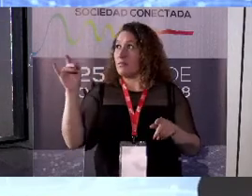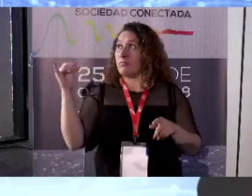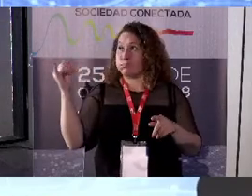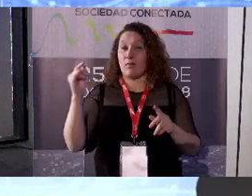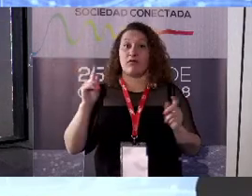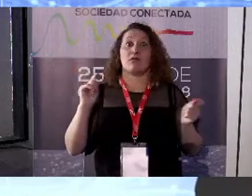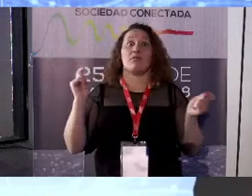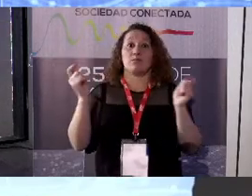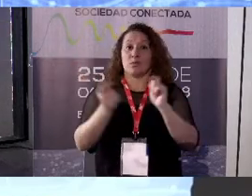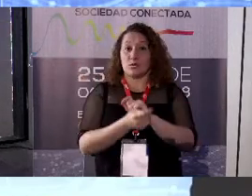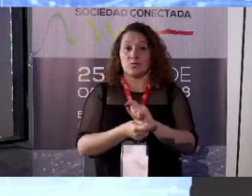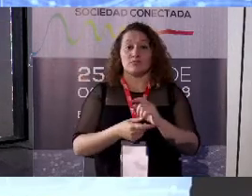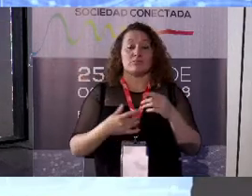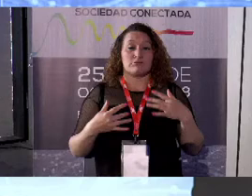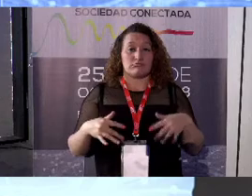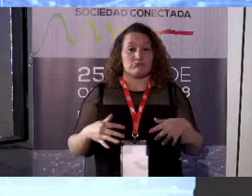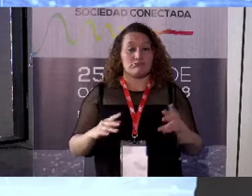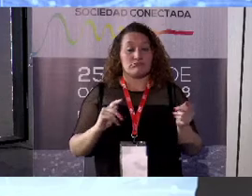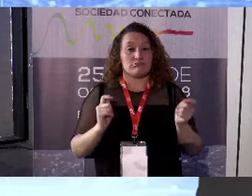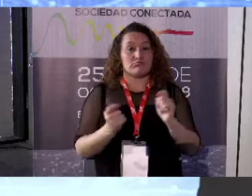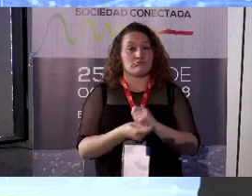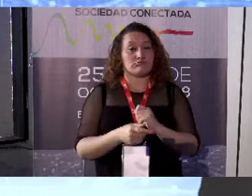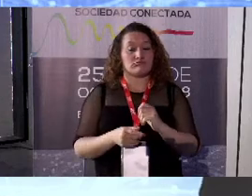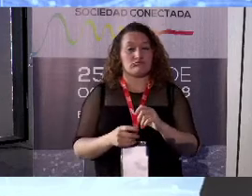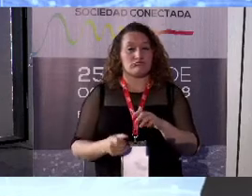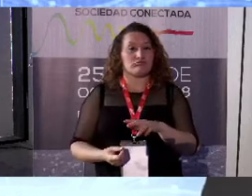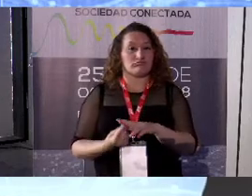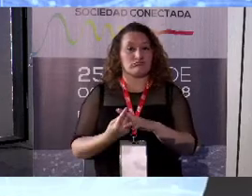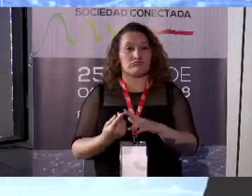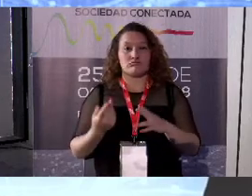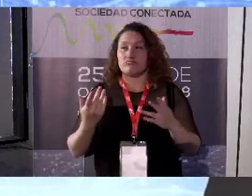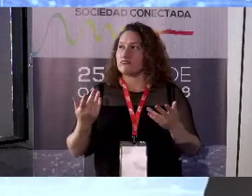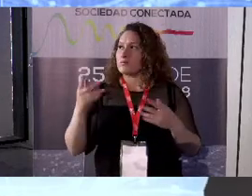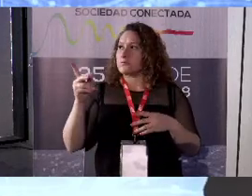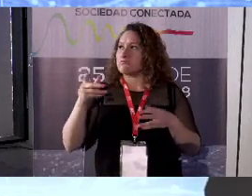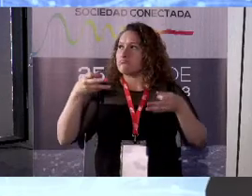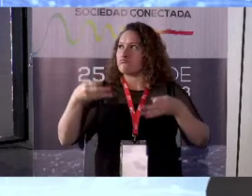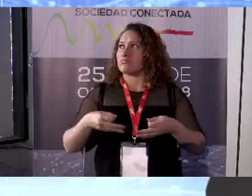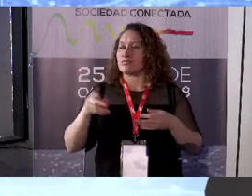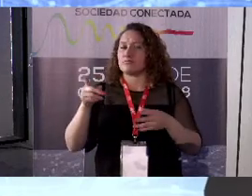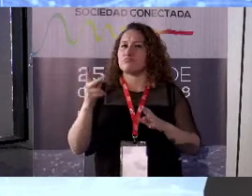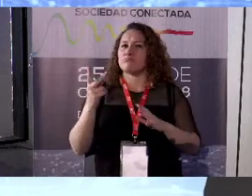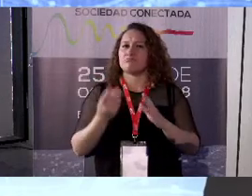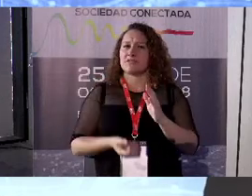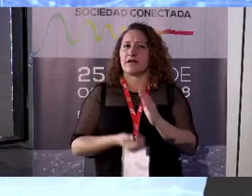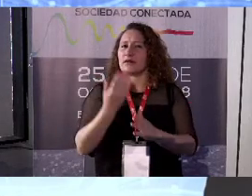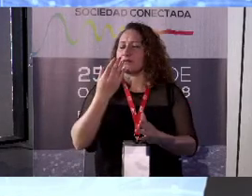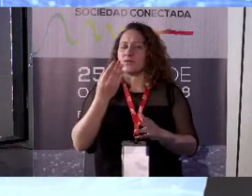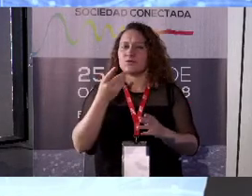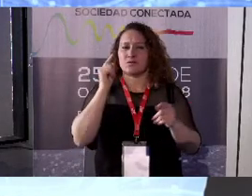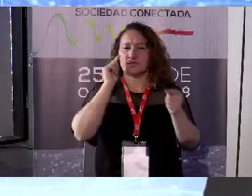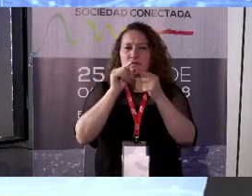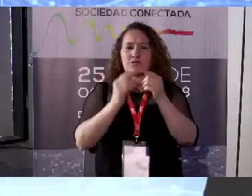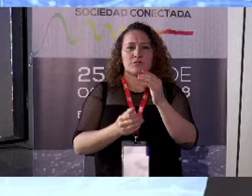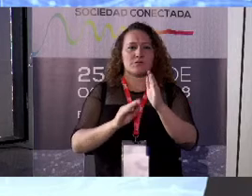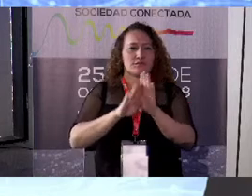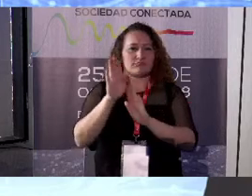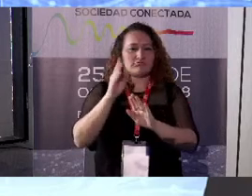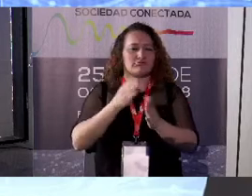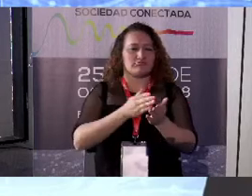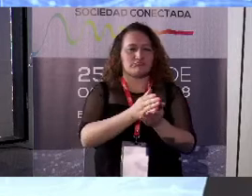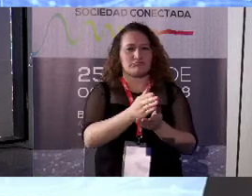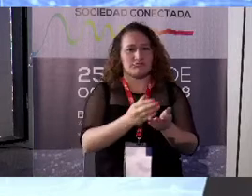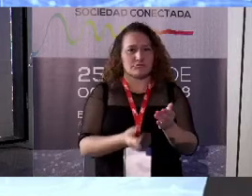cambio hay un cambio que Se generó o que se o que se estableció en la creación de los nuevos objetivos de desarrollo